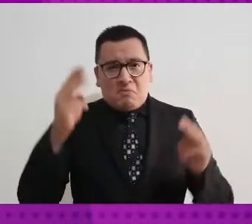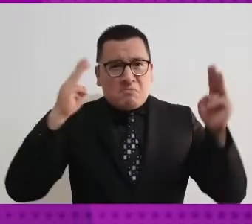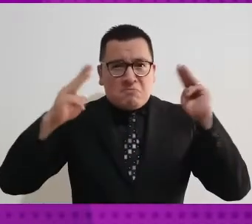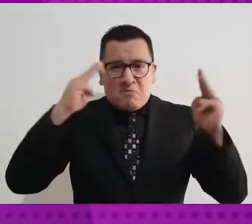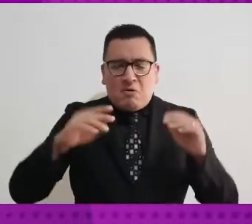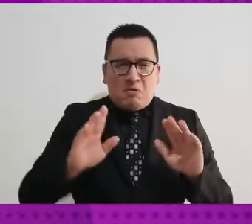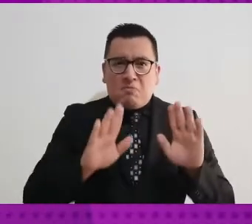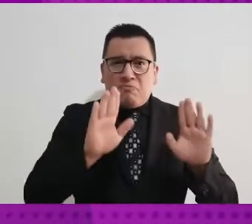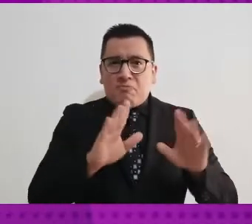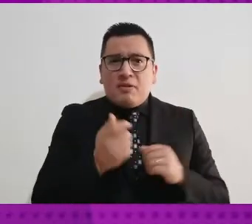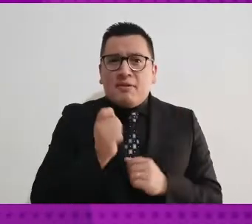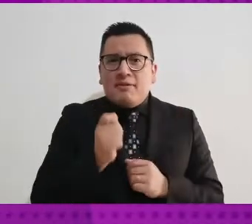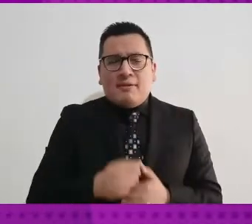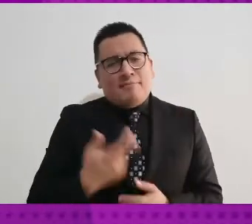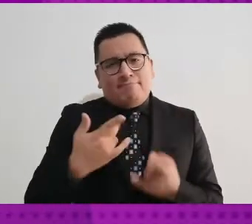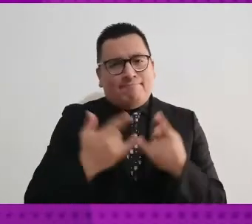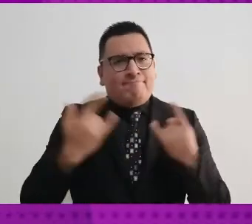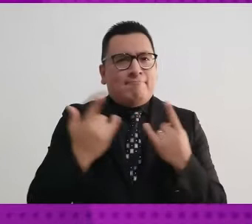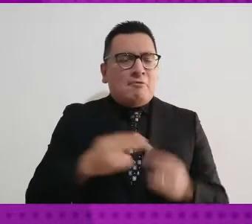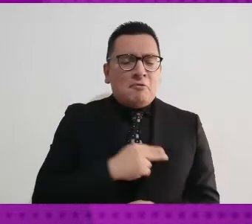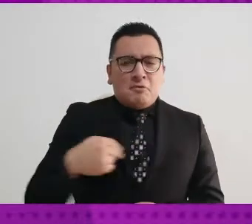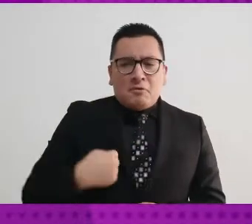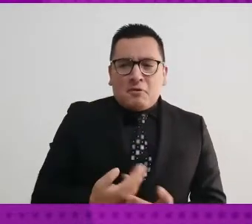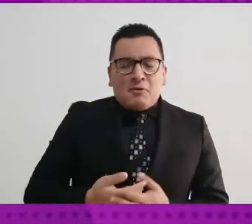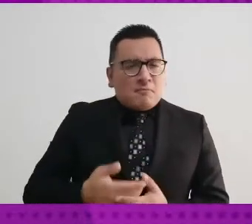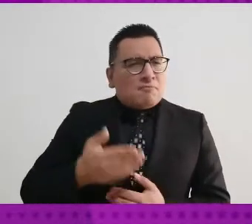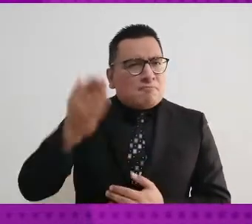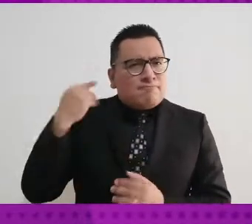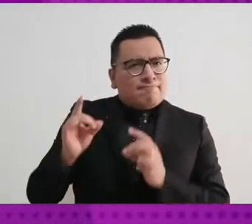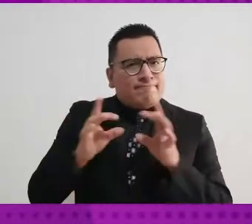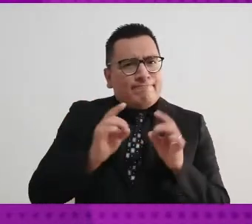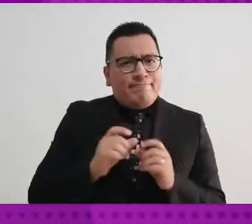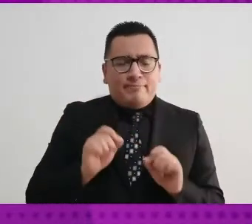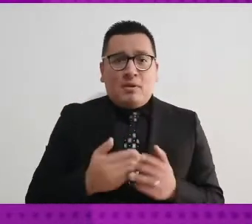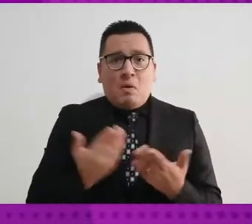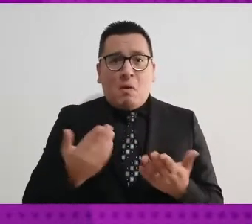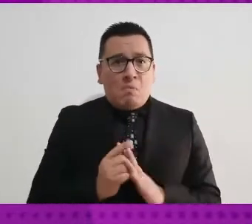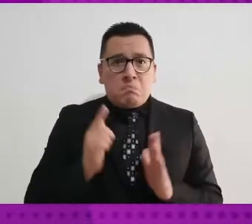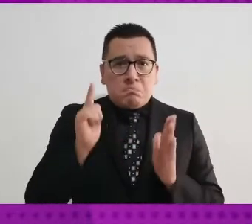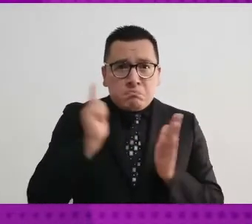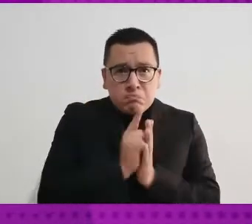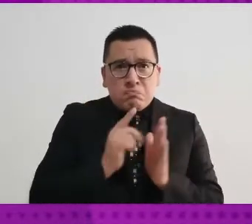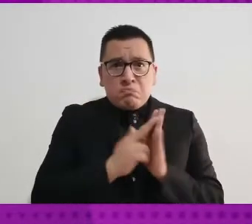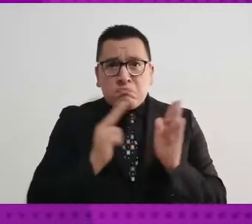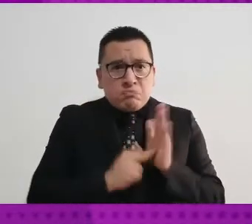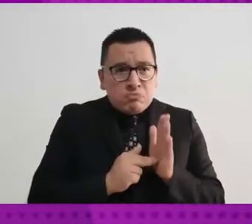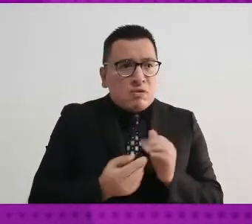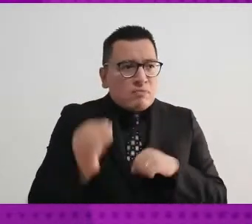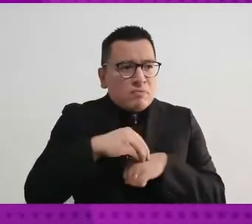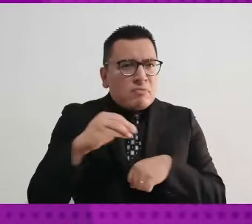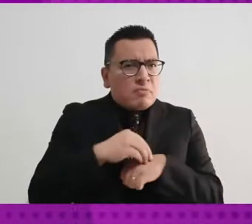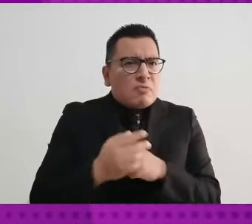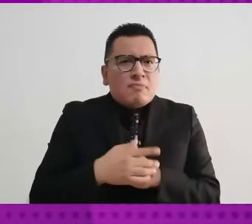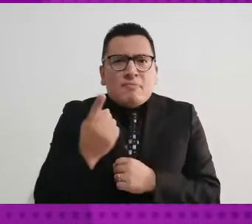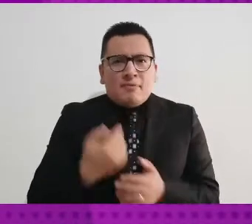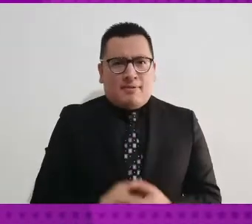muy importantes porque nos hablan de nuestra historia, de dónde venimos y por qué el día de hoy tenemos ciertas restricciones que